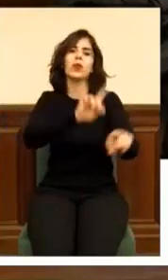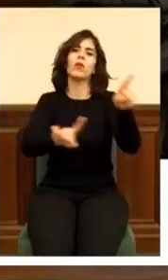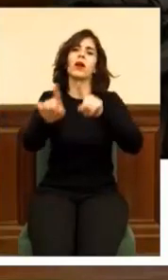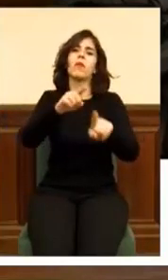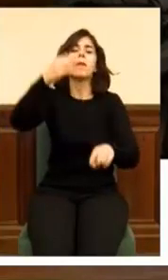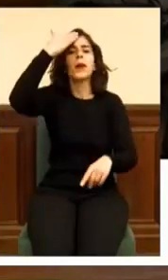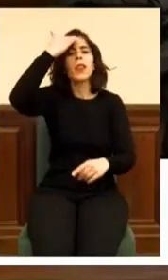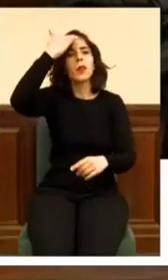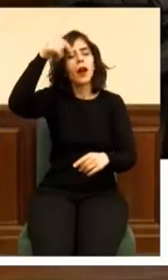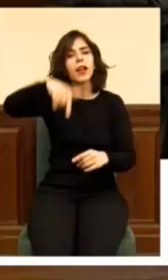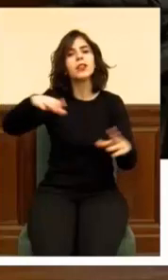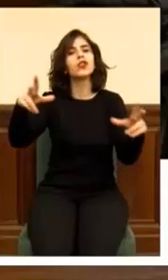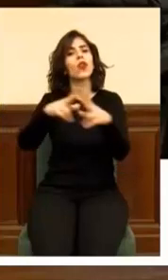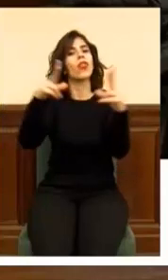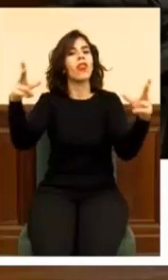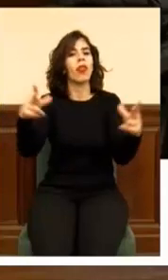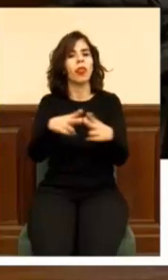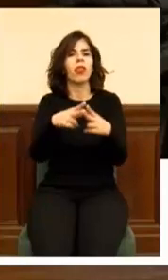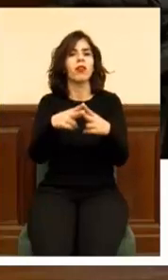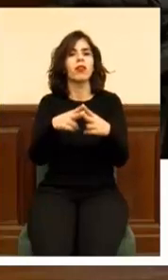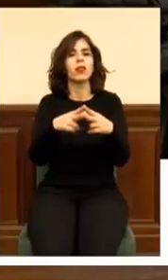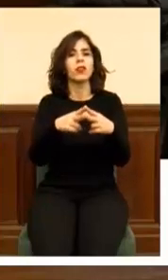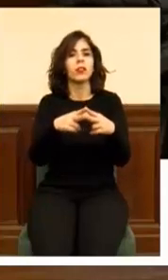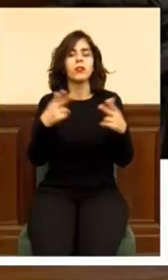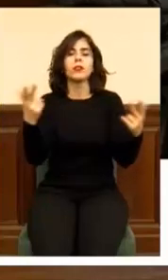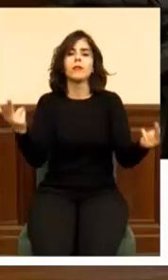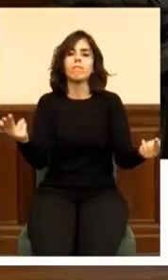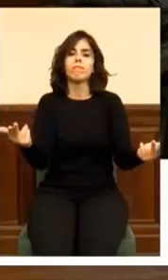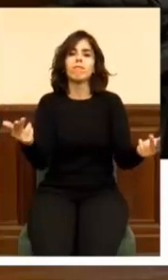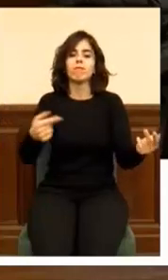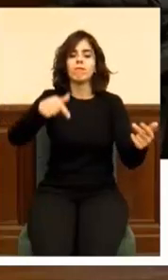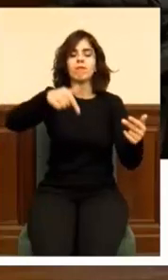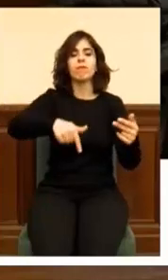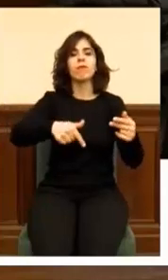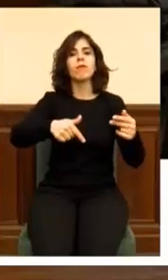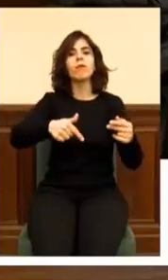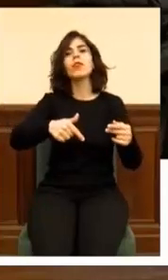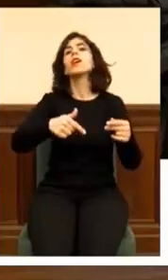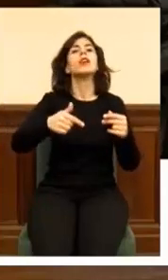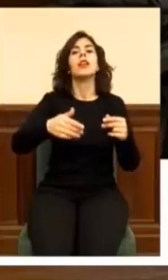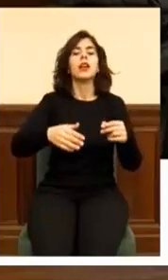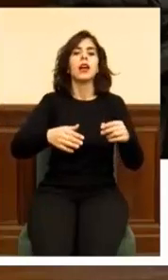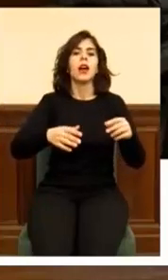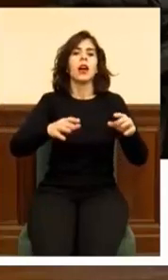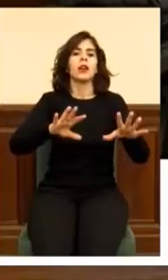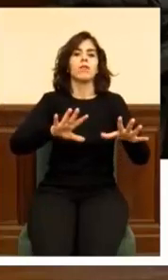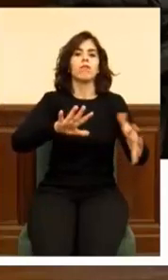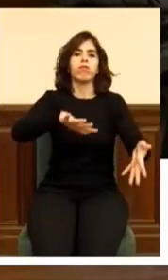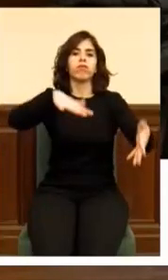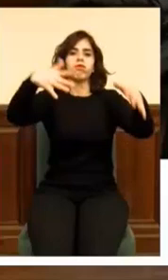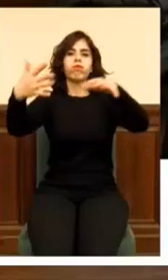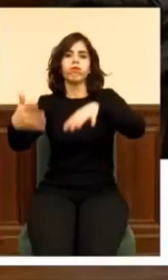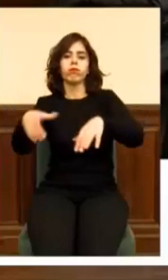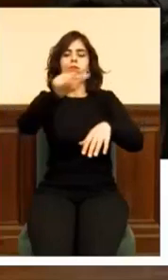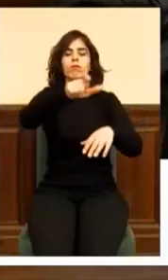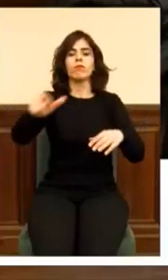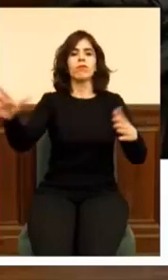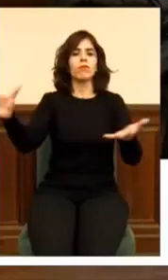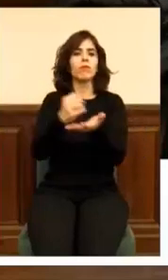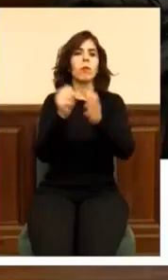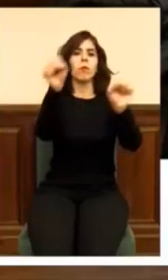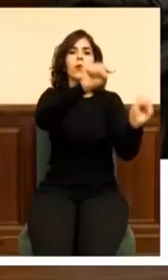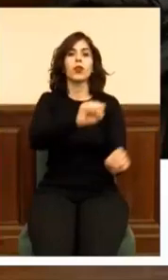nuestra sociedad, que nunca consiguió convertir en un principio efectivo que diese protección a todas las